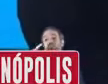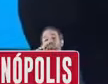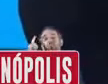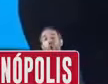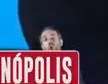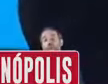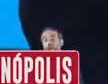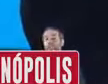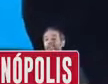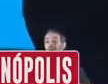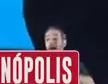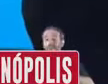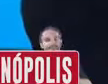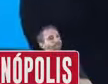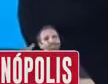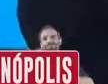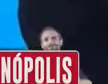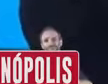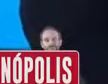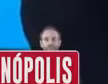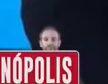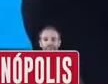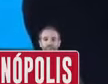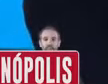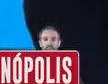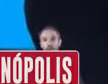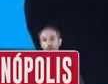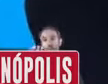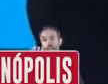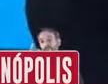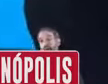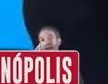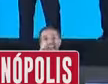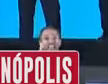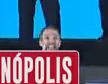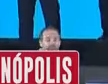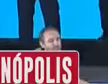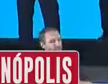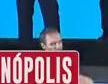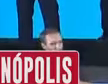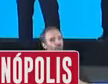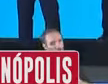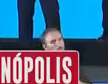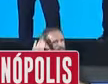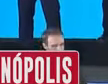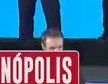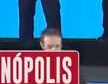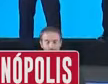lo que queríamos hacer pero para reel es terco y yo más que el entonces